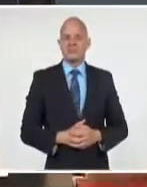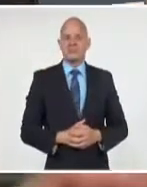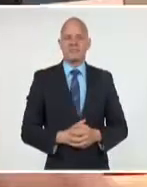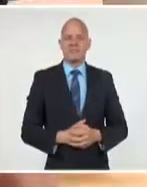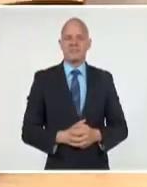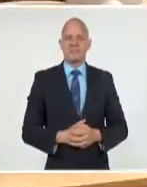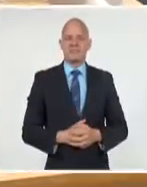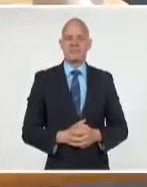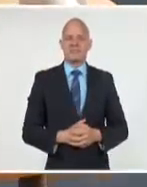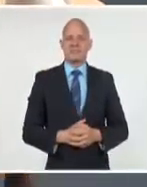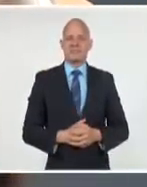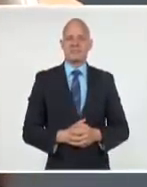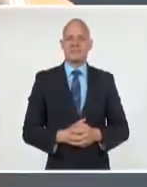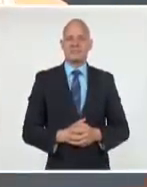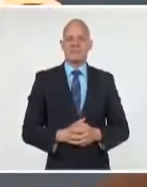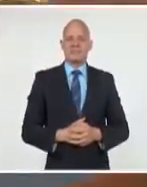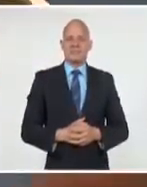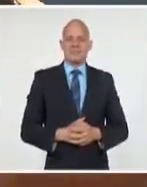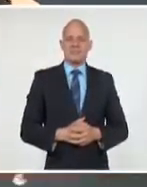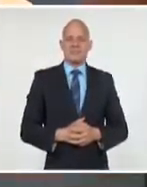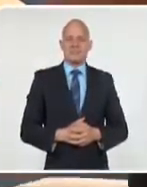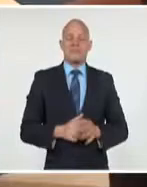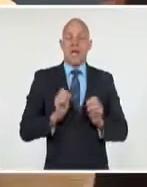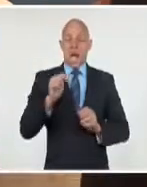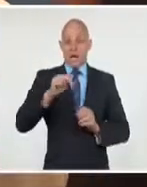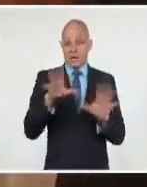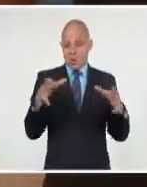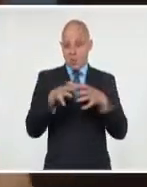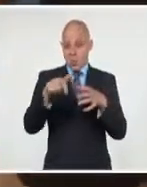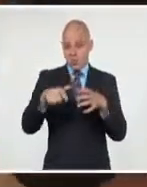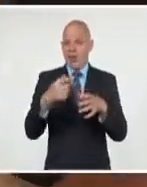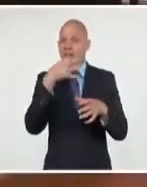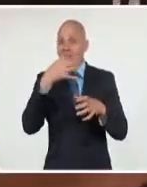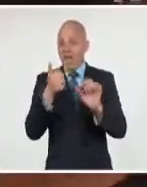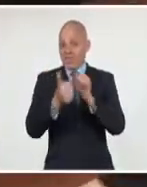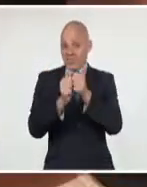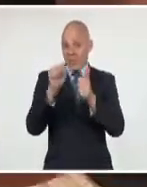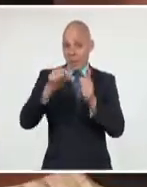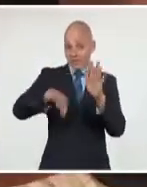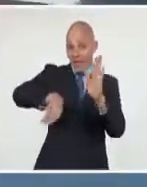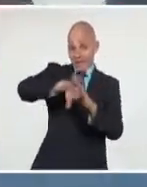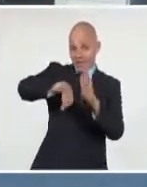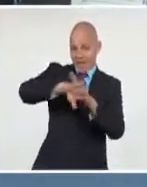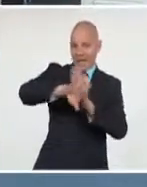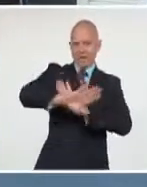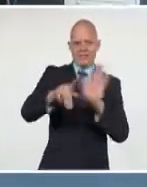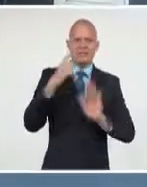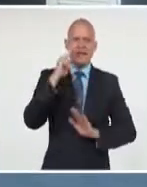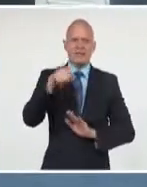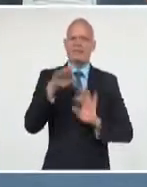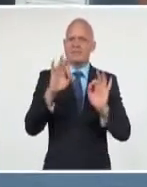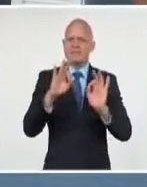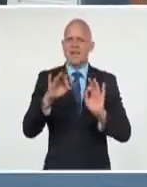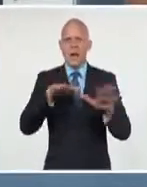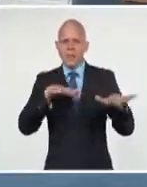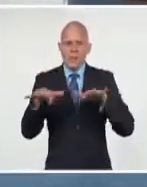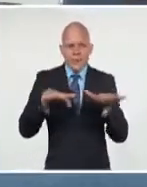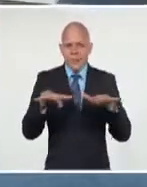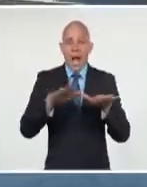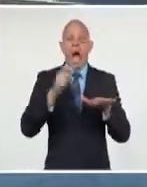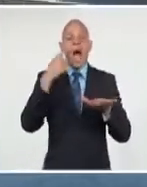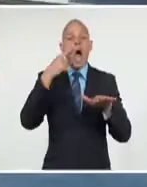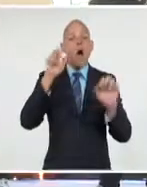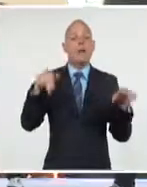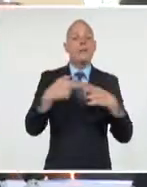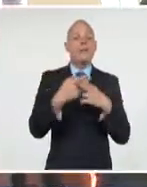Buenas nuevas se siguen suscitando en el panorama del Taekwondo cubano. A la base de preparación de nuestra escuadra contra la Armada Británica en Manchester